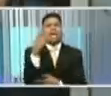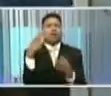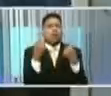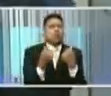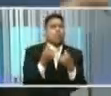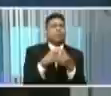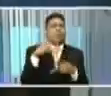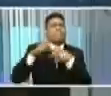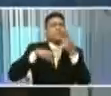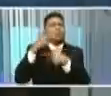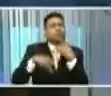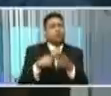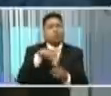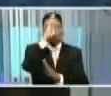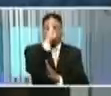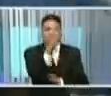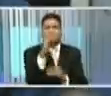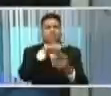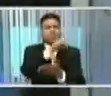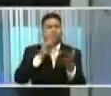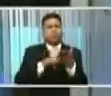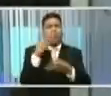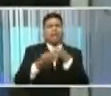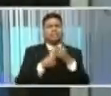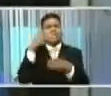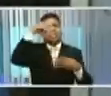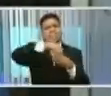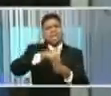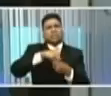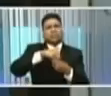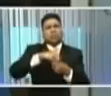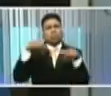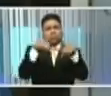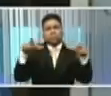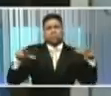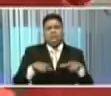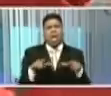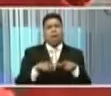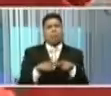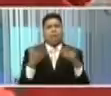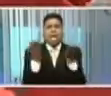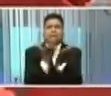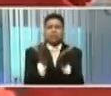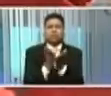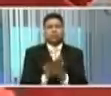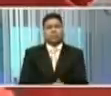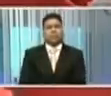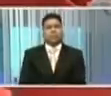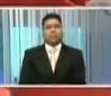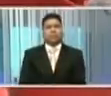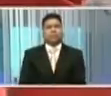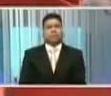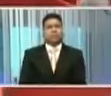entes productivos concretos allí en su aula? ¿No les parece?